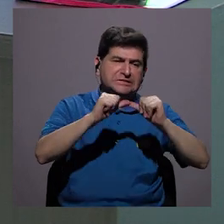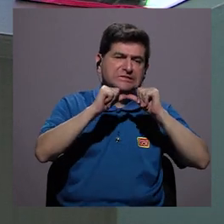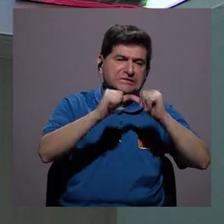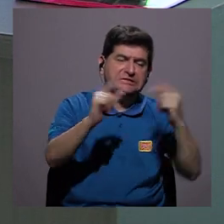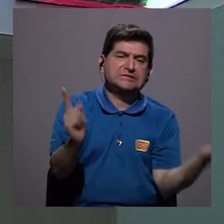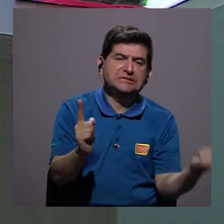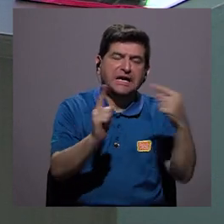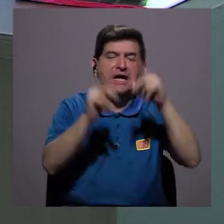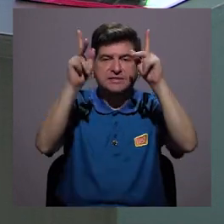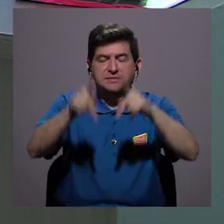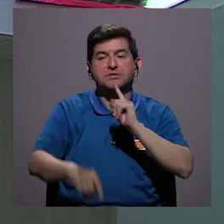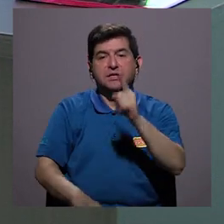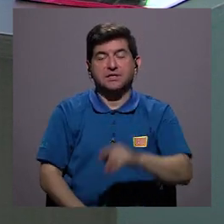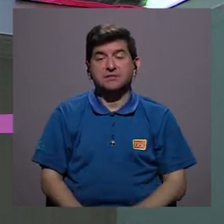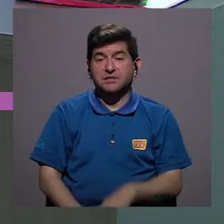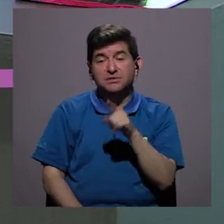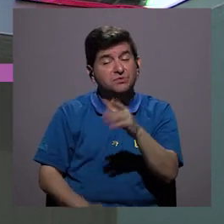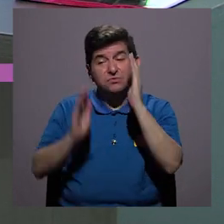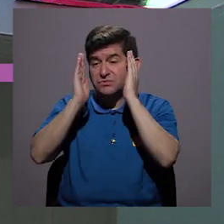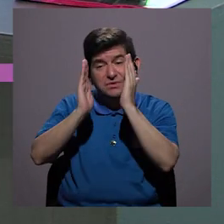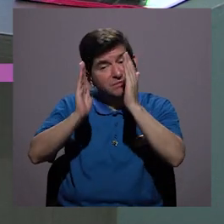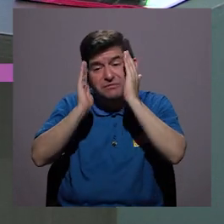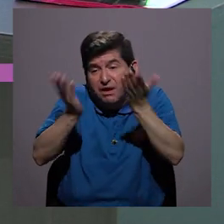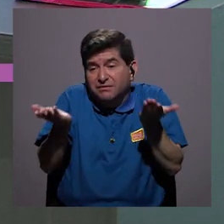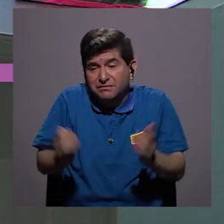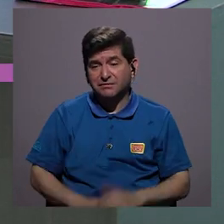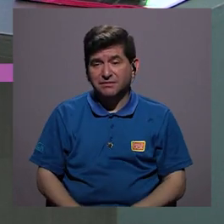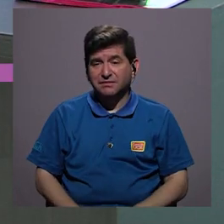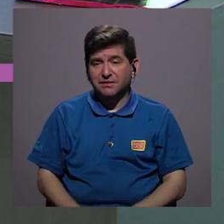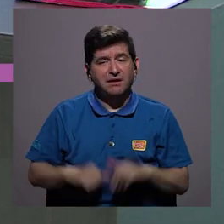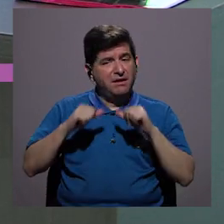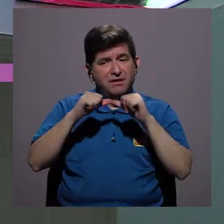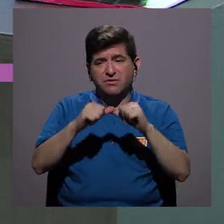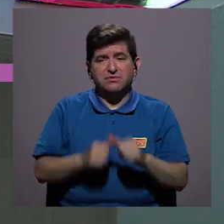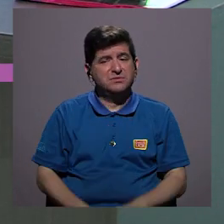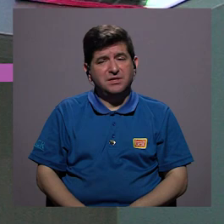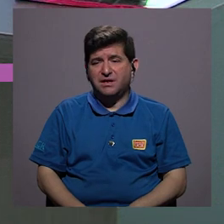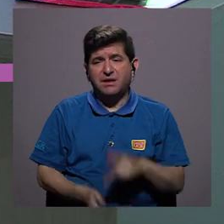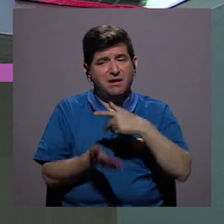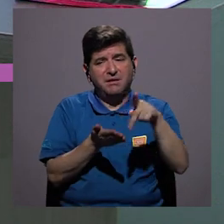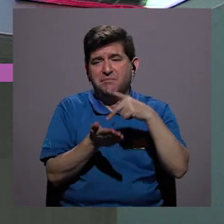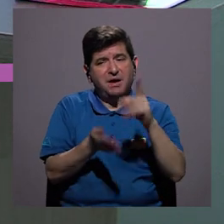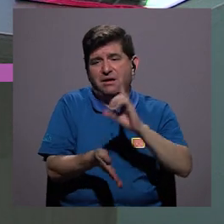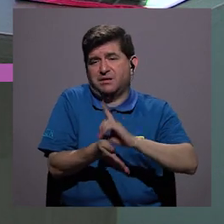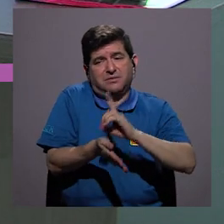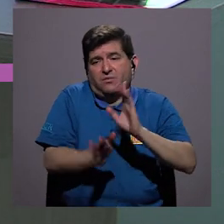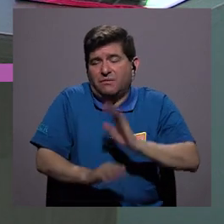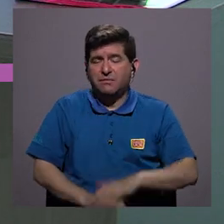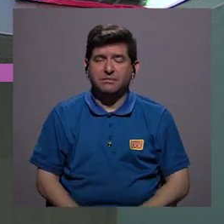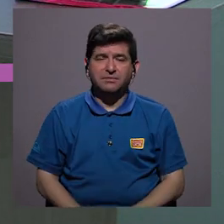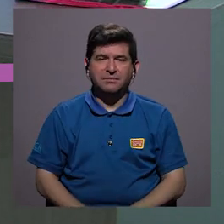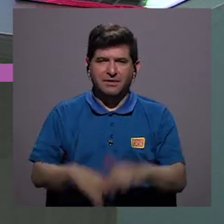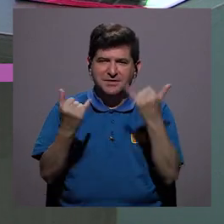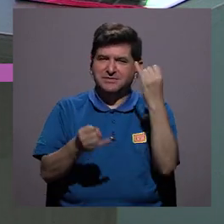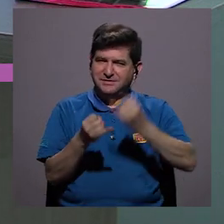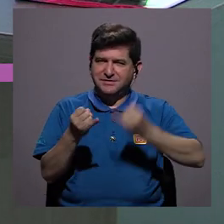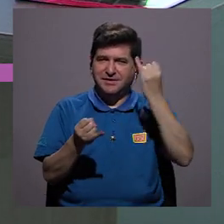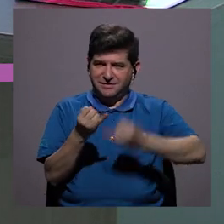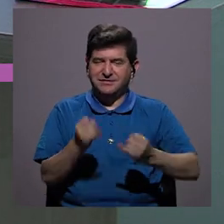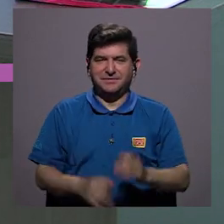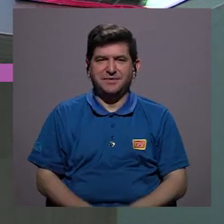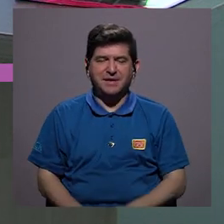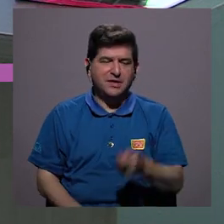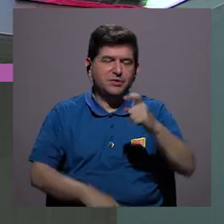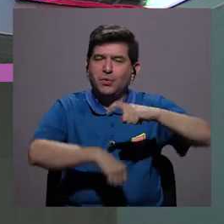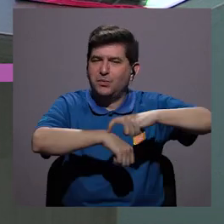periódicas hasta que las personas le dicen, si no va a hacer caso, no continúe gastando recursos. Doctor, ya para finalizar,